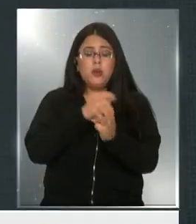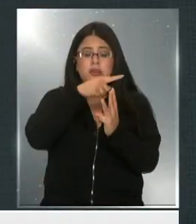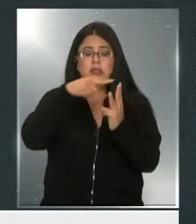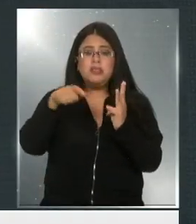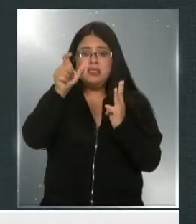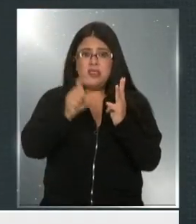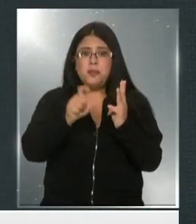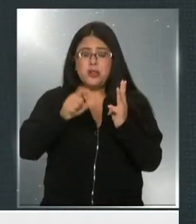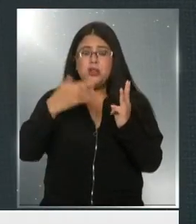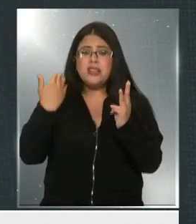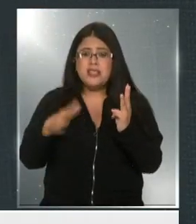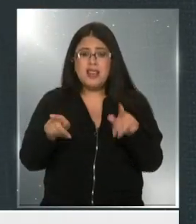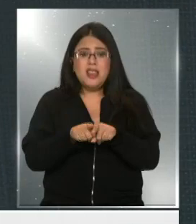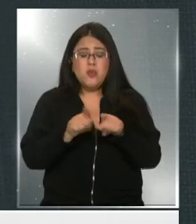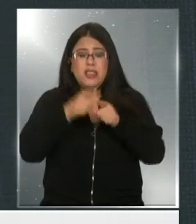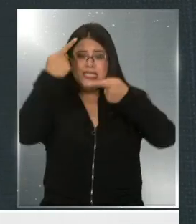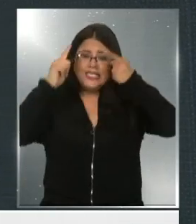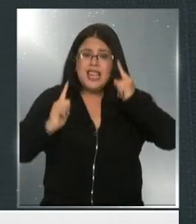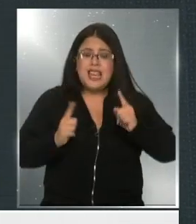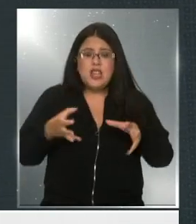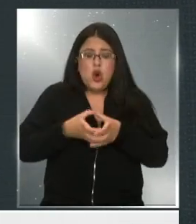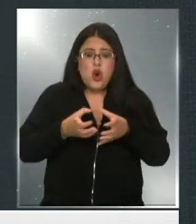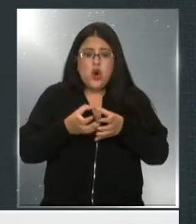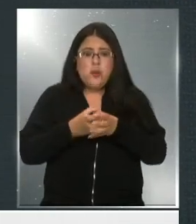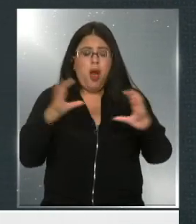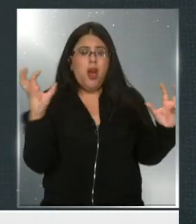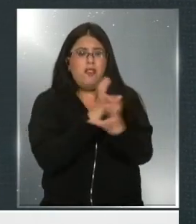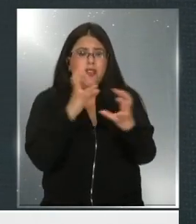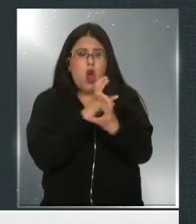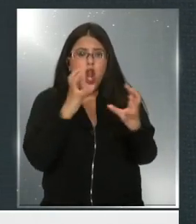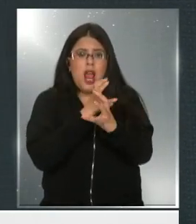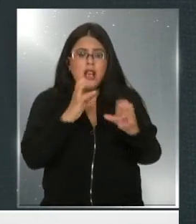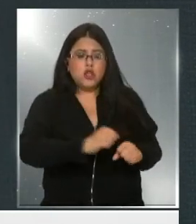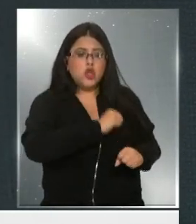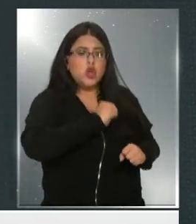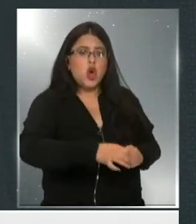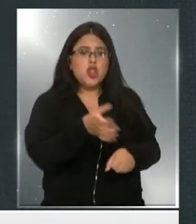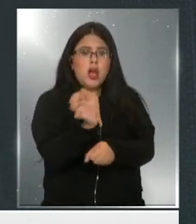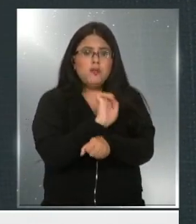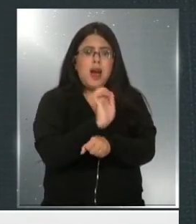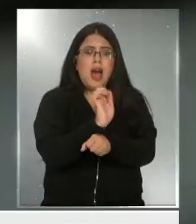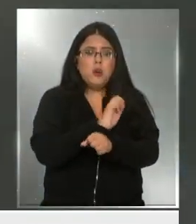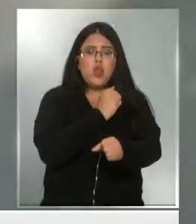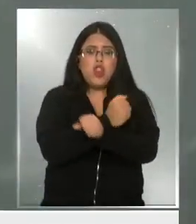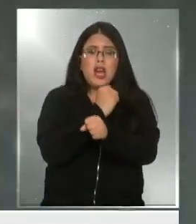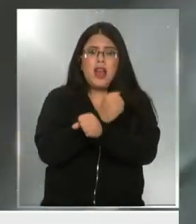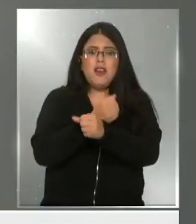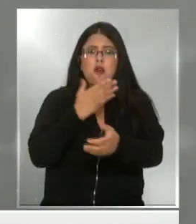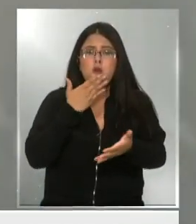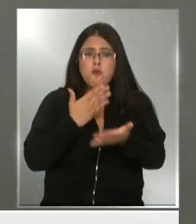uniformados heridos durante el violento ataque de una turba contra una patrulla ocurrido en Recoleta este martes.